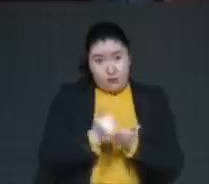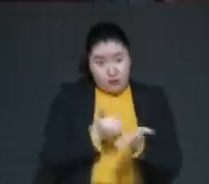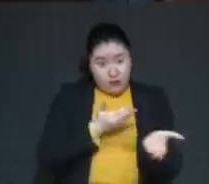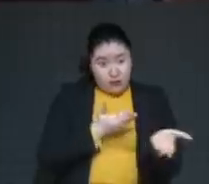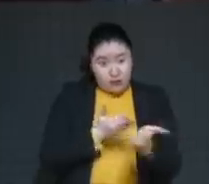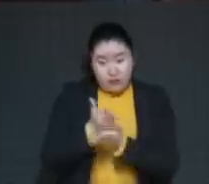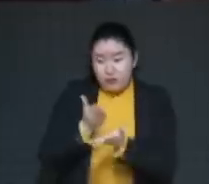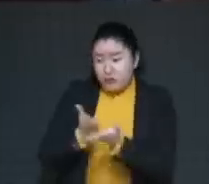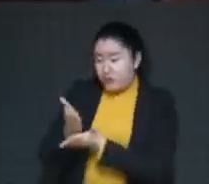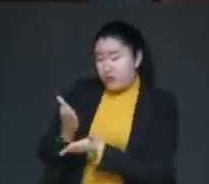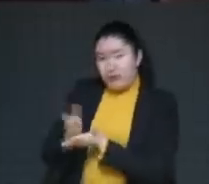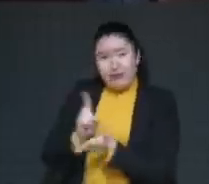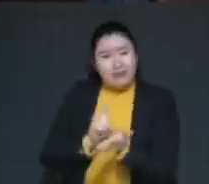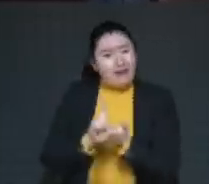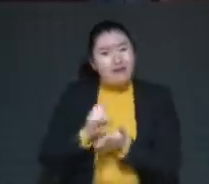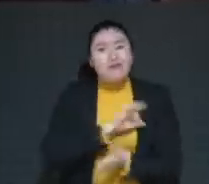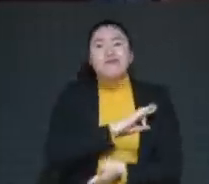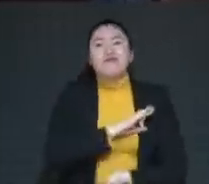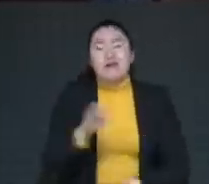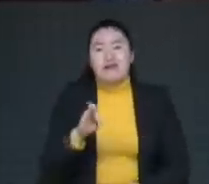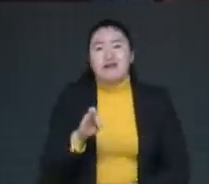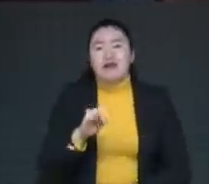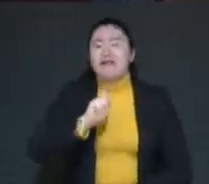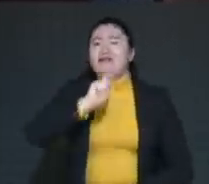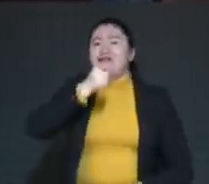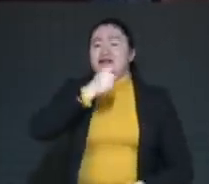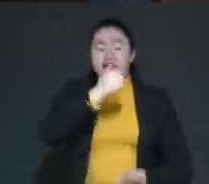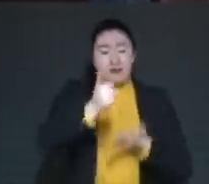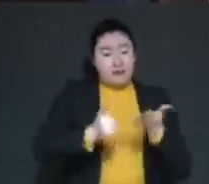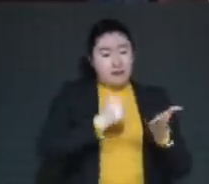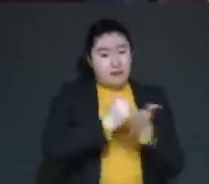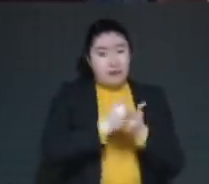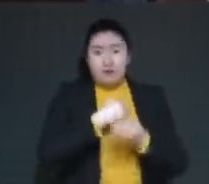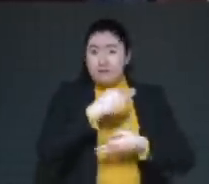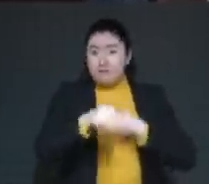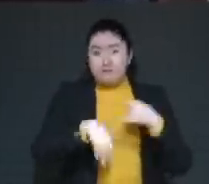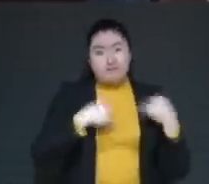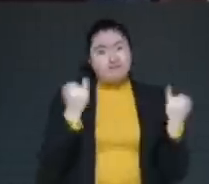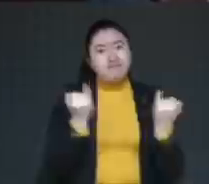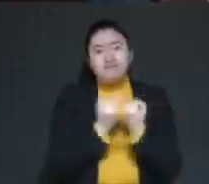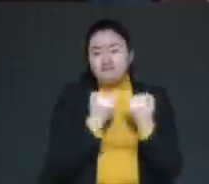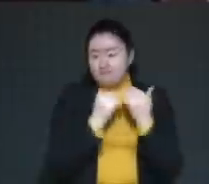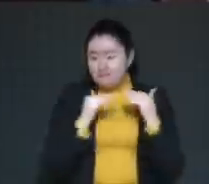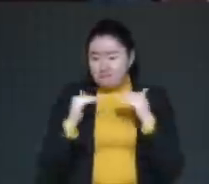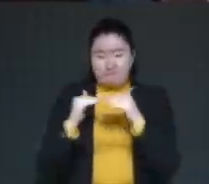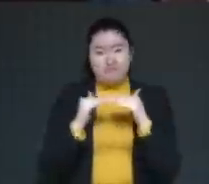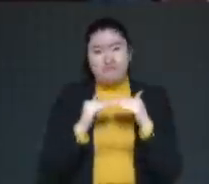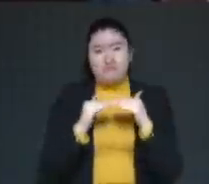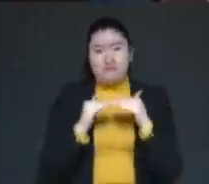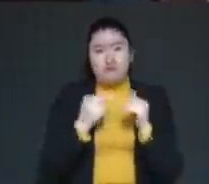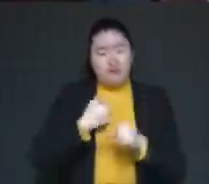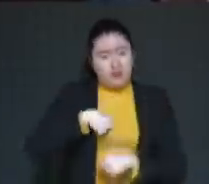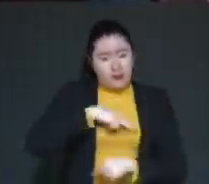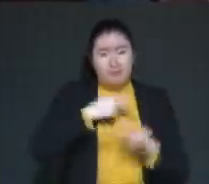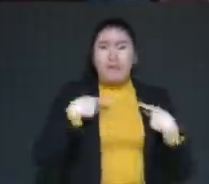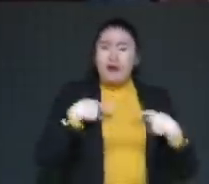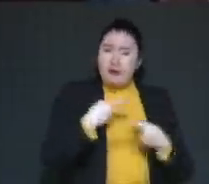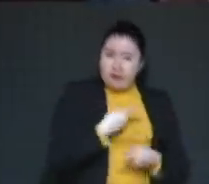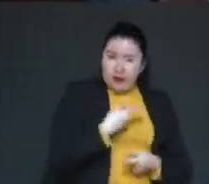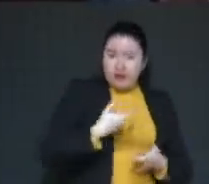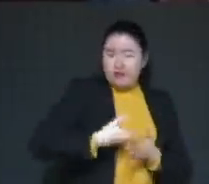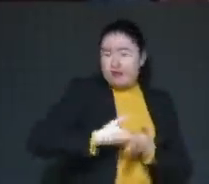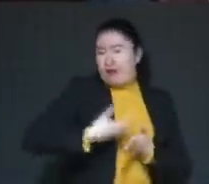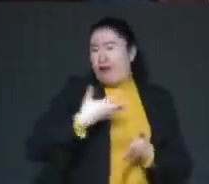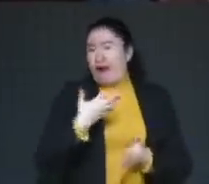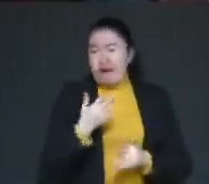la visión que representamos, una ciudad para todos y para todas. Claro que gobernamos para ricos, gobernamos para las clases medias, pero